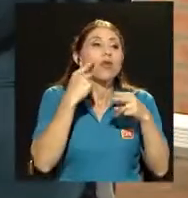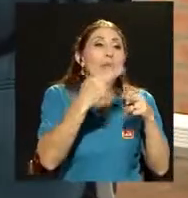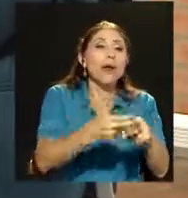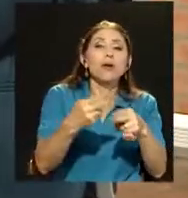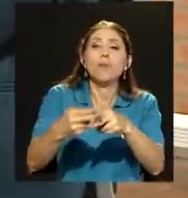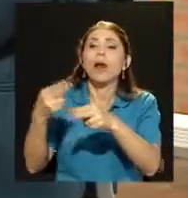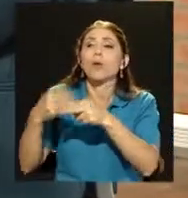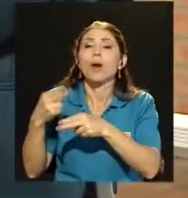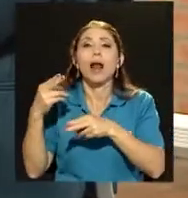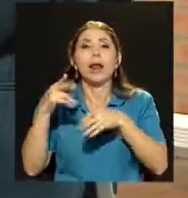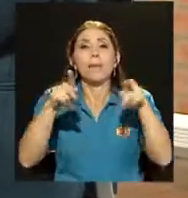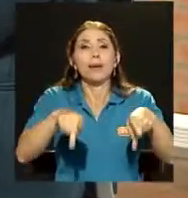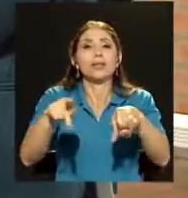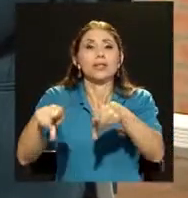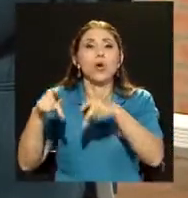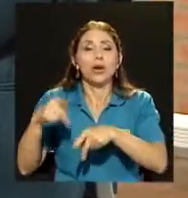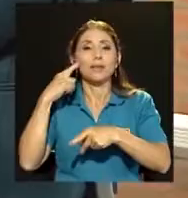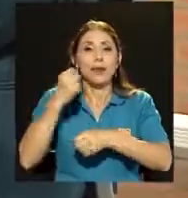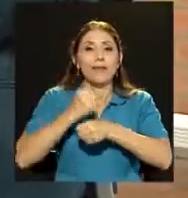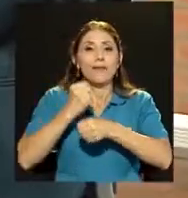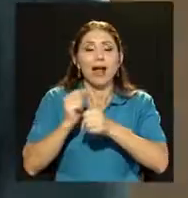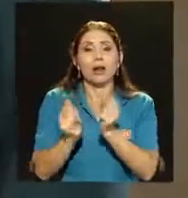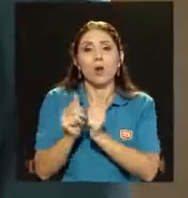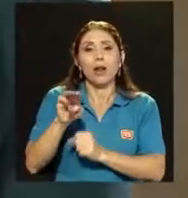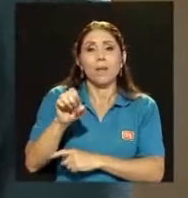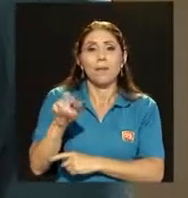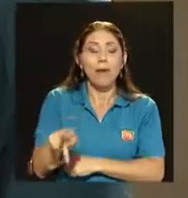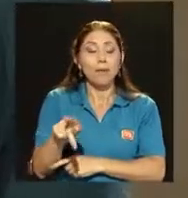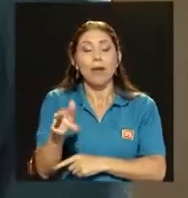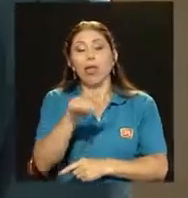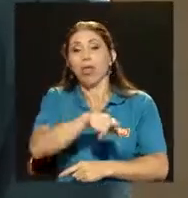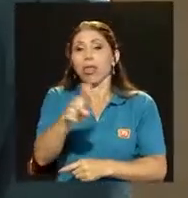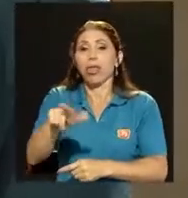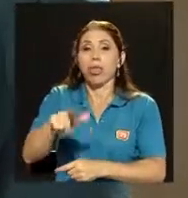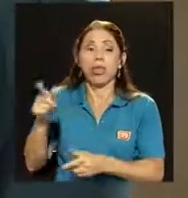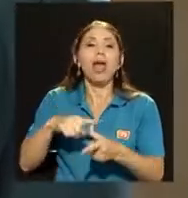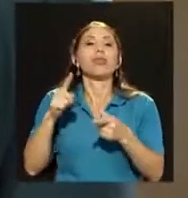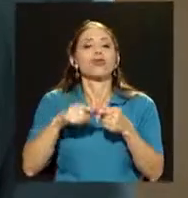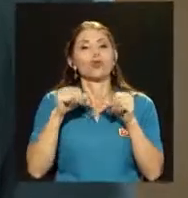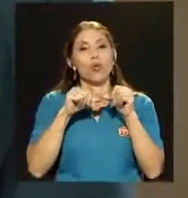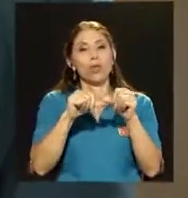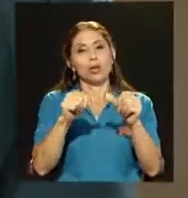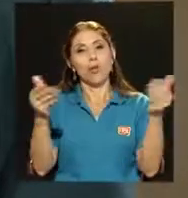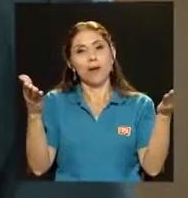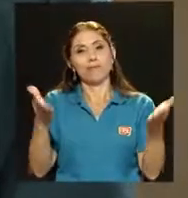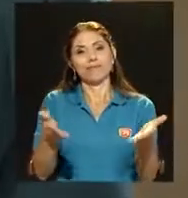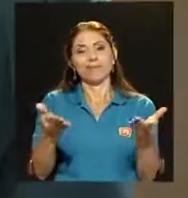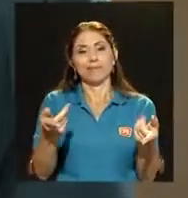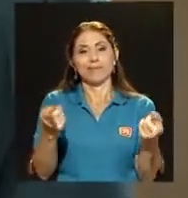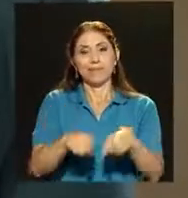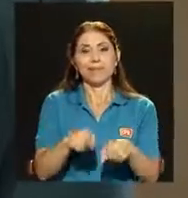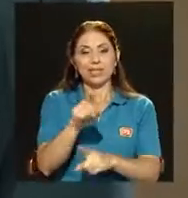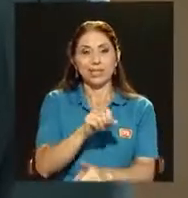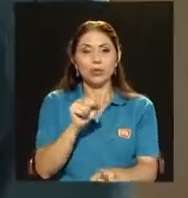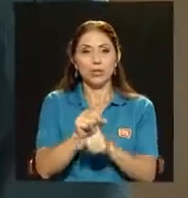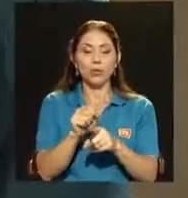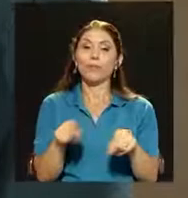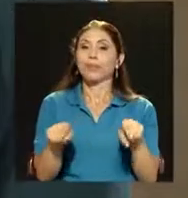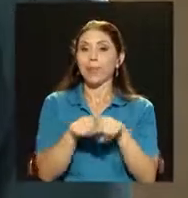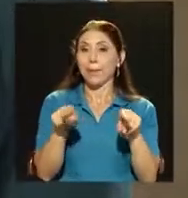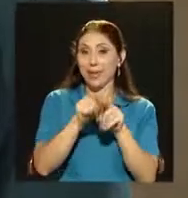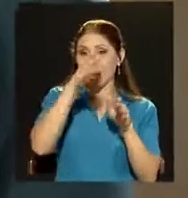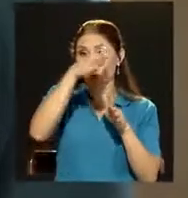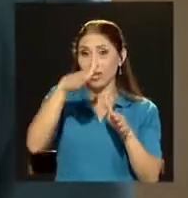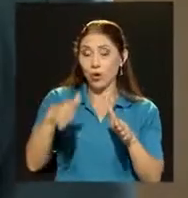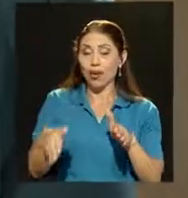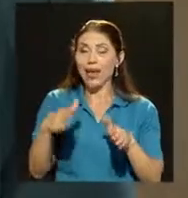siguen presentando esta situación. Por otro lado, también en esa liquidación la Contraloría identificó más de